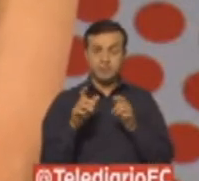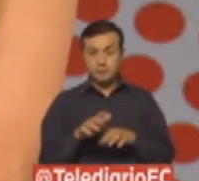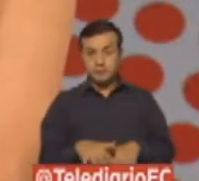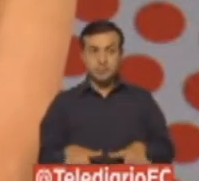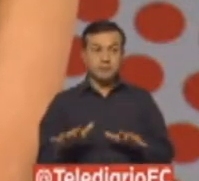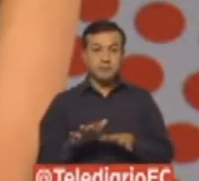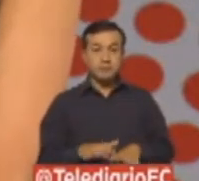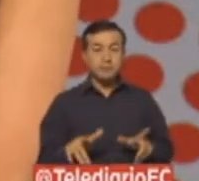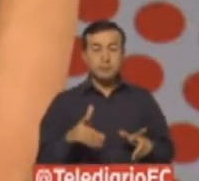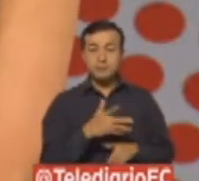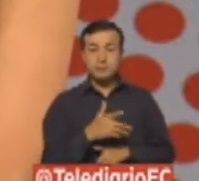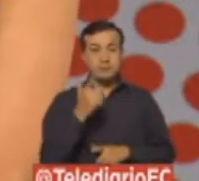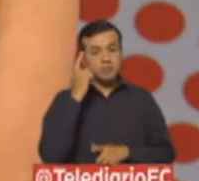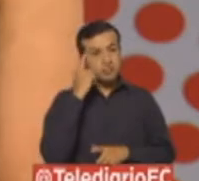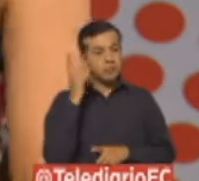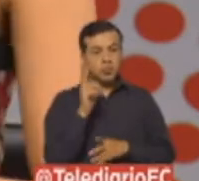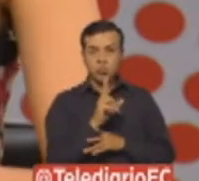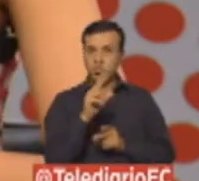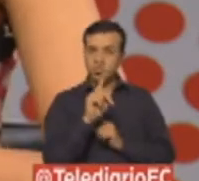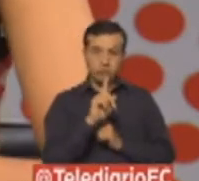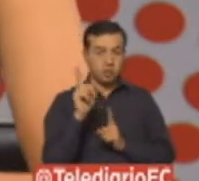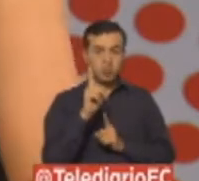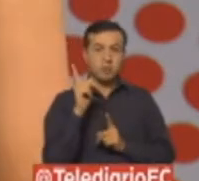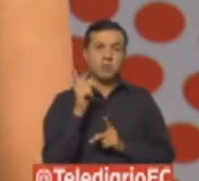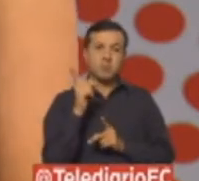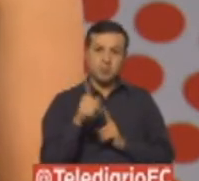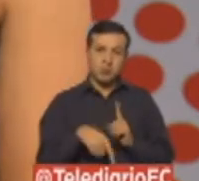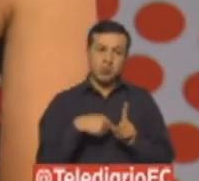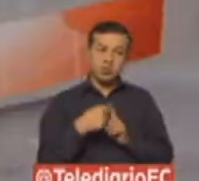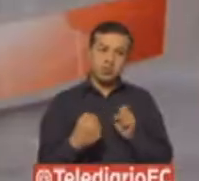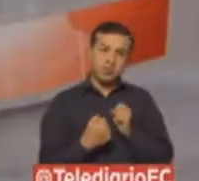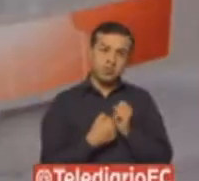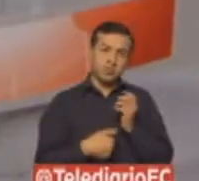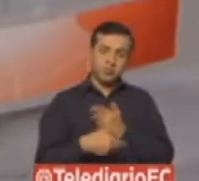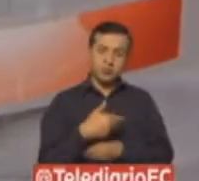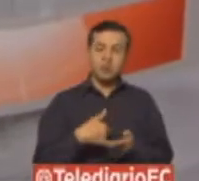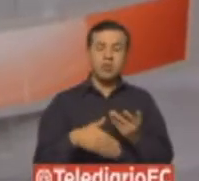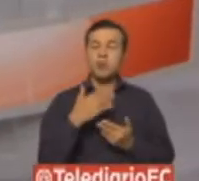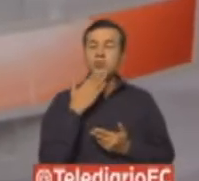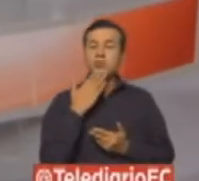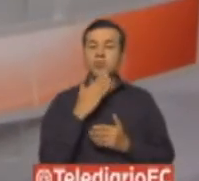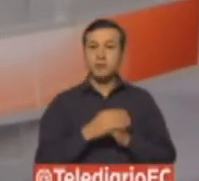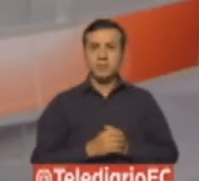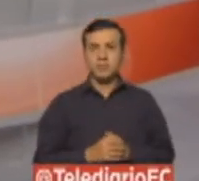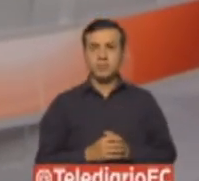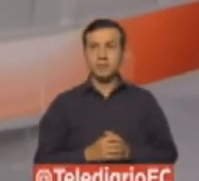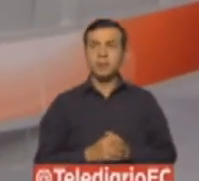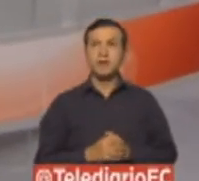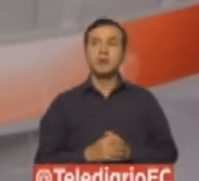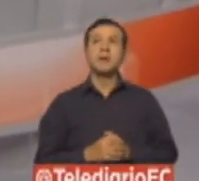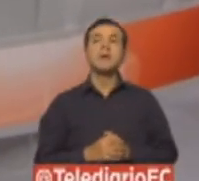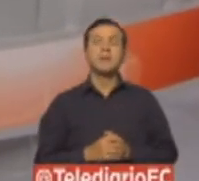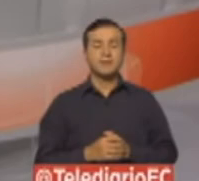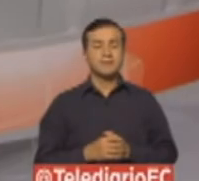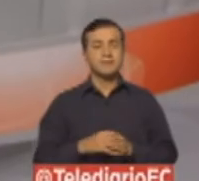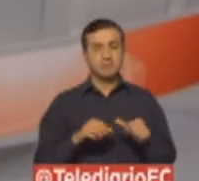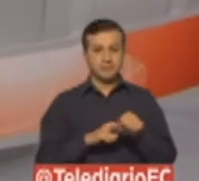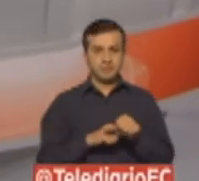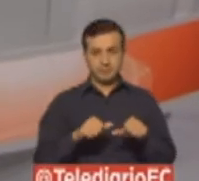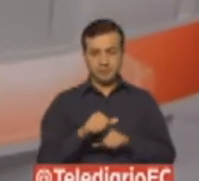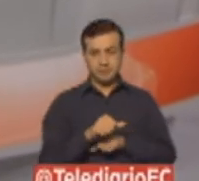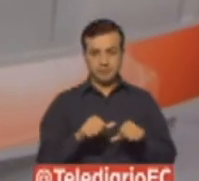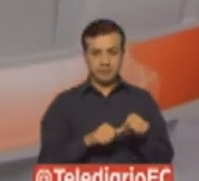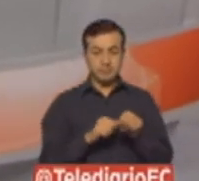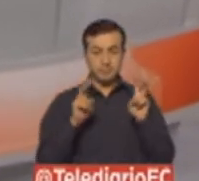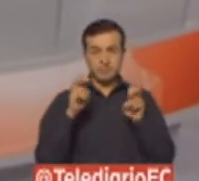que dicen pues no vamos a usar porque hay un incentivo de vuelta cuál es la fórmula mira aquí aquí el tema fundamental es acompañar esto